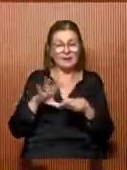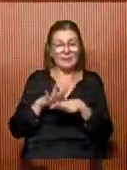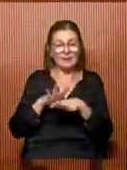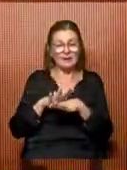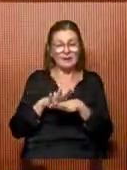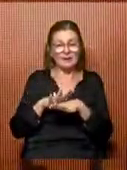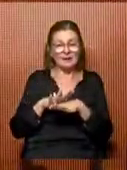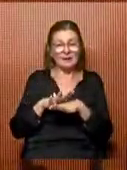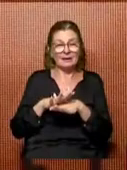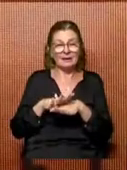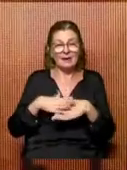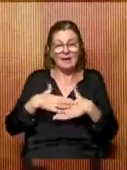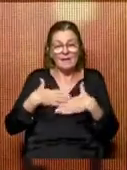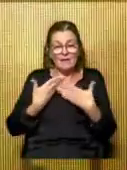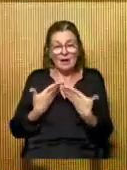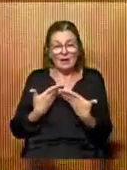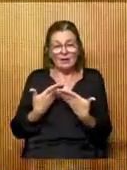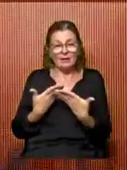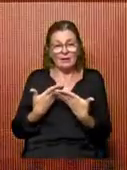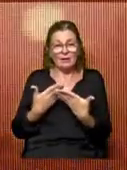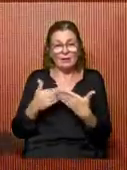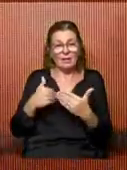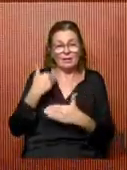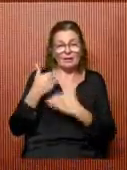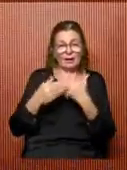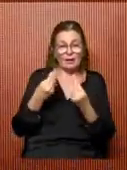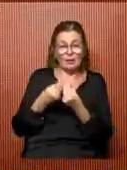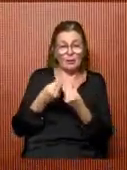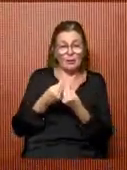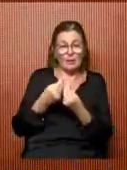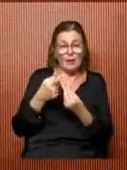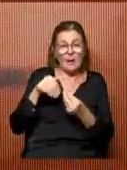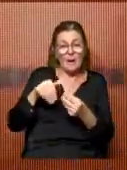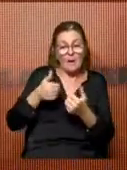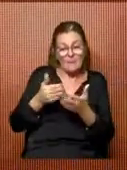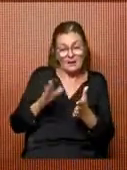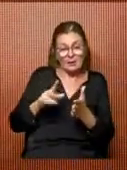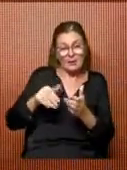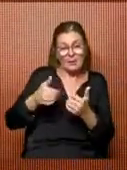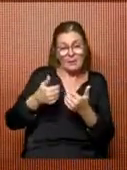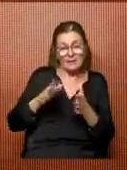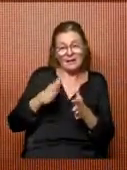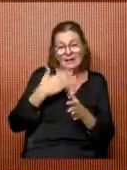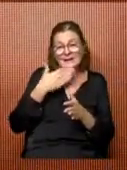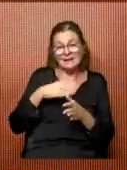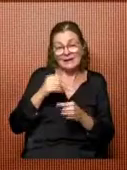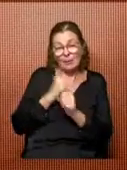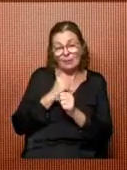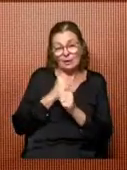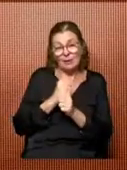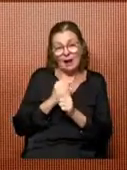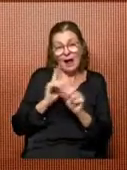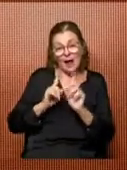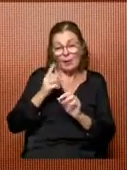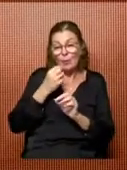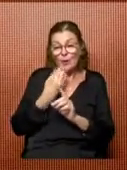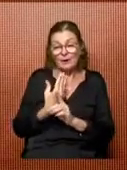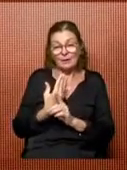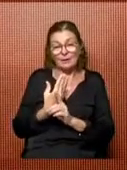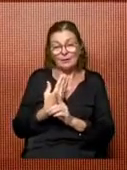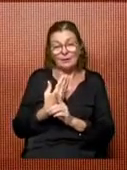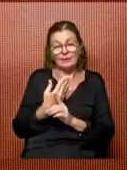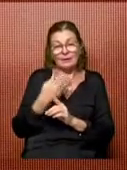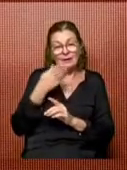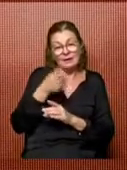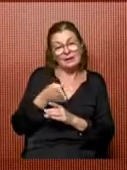una vocación que no había desarrollado del todo, pero que había iniciado y que nosotras entendíamos como trabajadoras que era correcta, que era la vocación